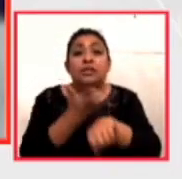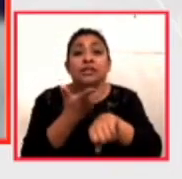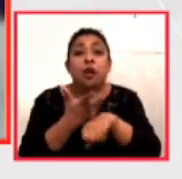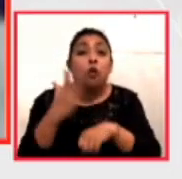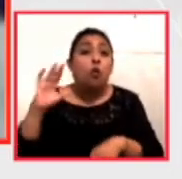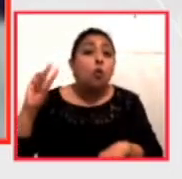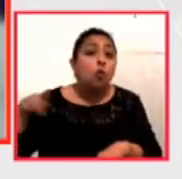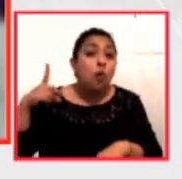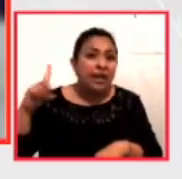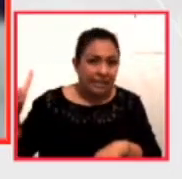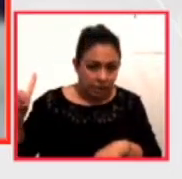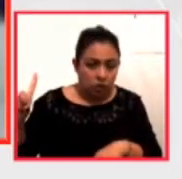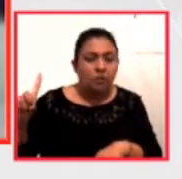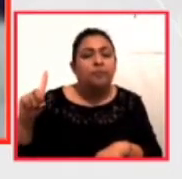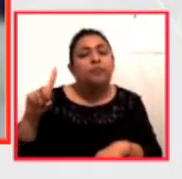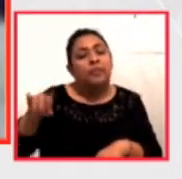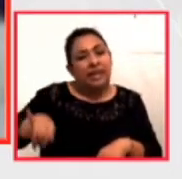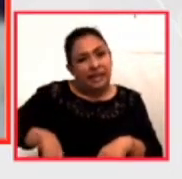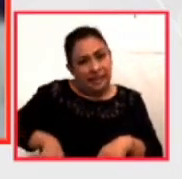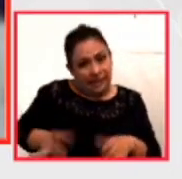Y lo que es interesante,